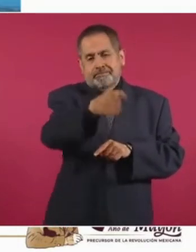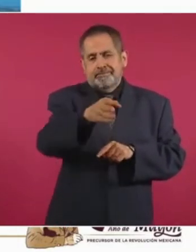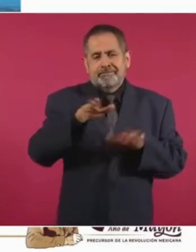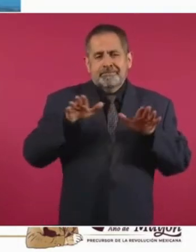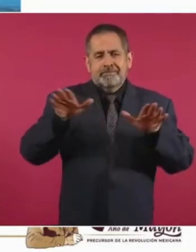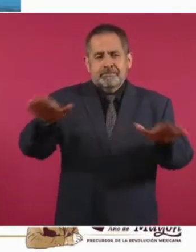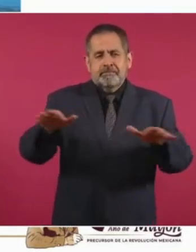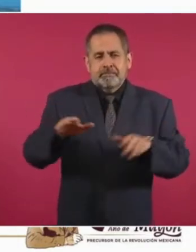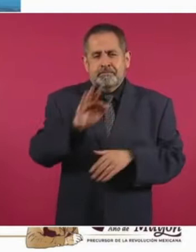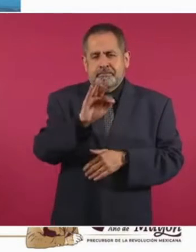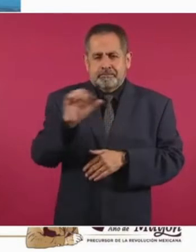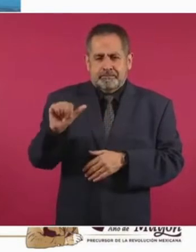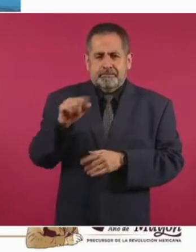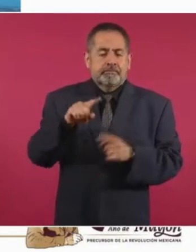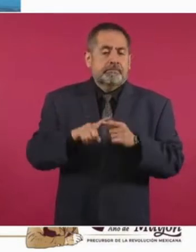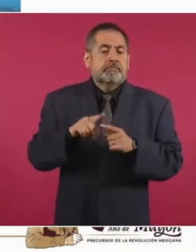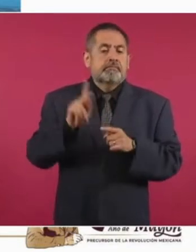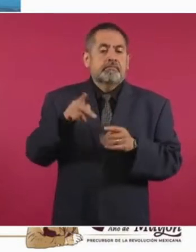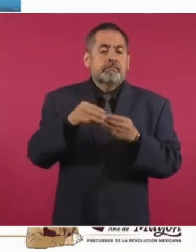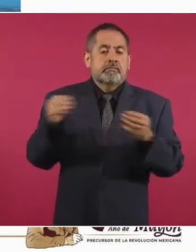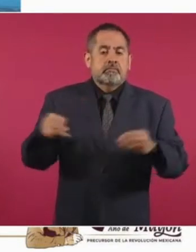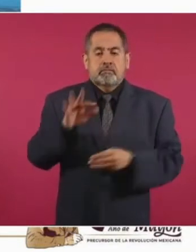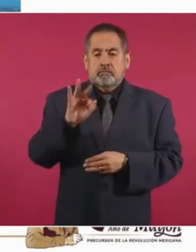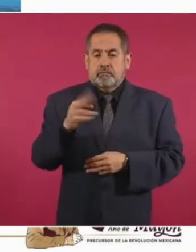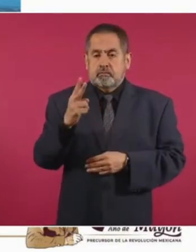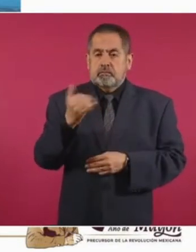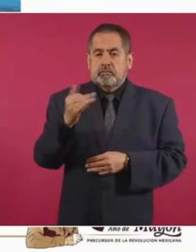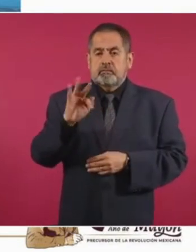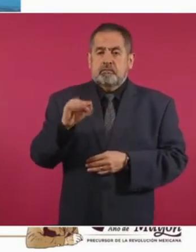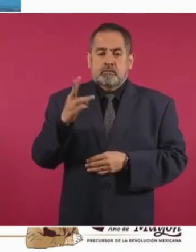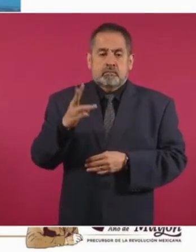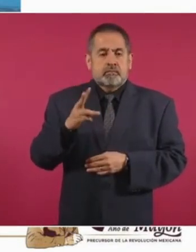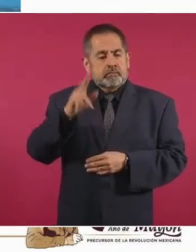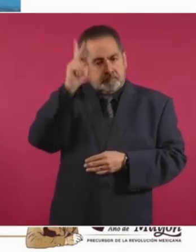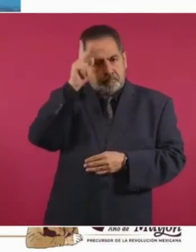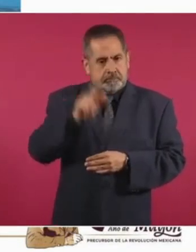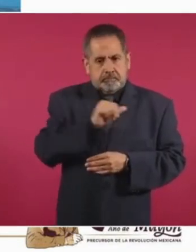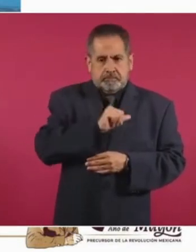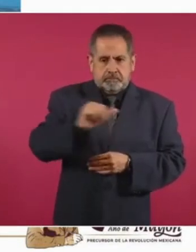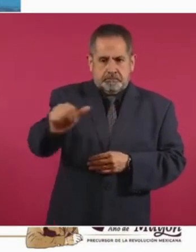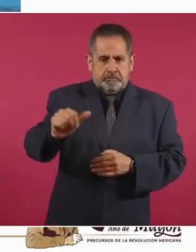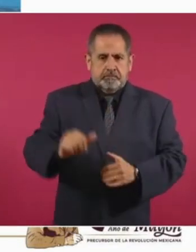kilómetros 42 y 43 de la carretera México-Pachuca libre.